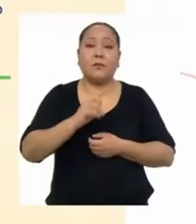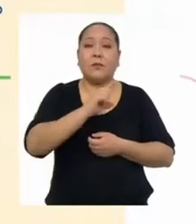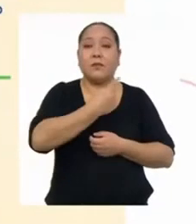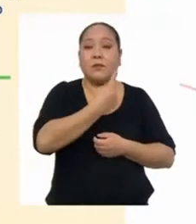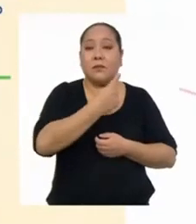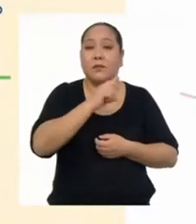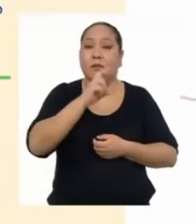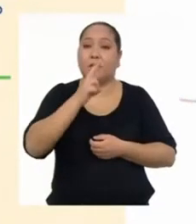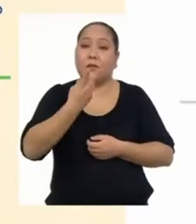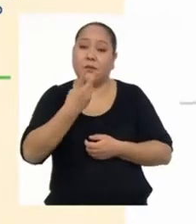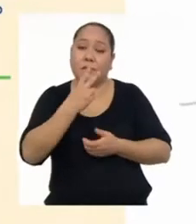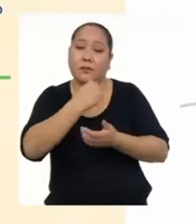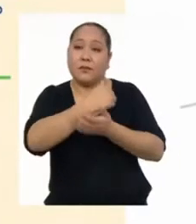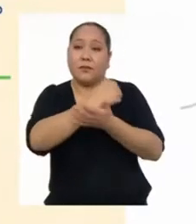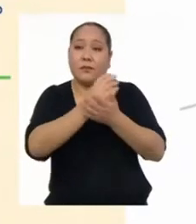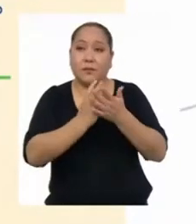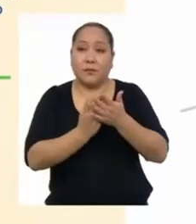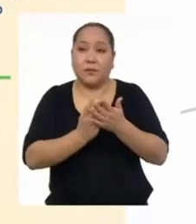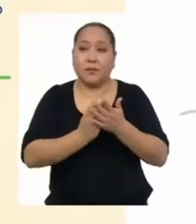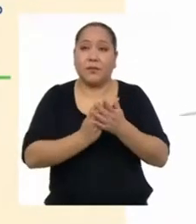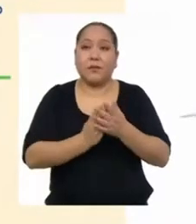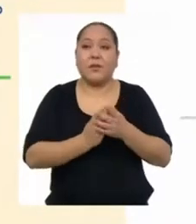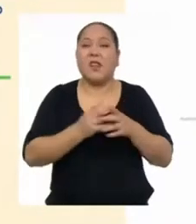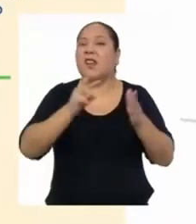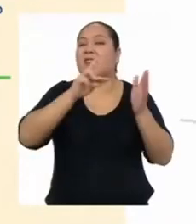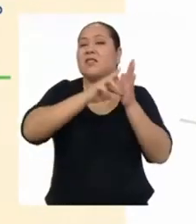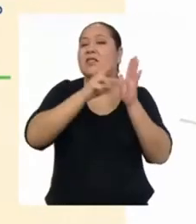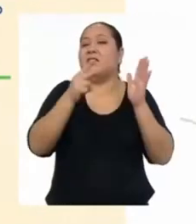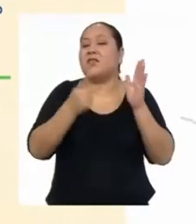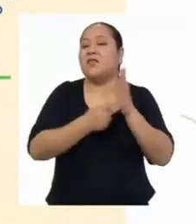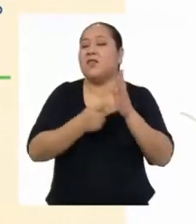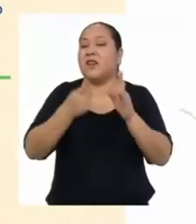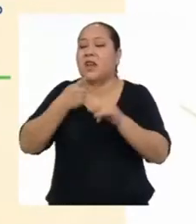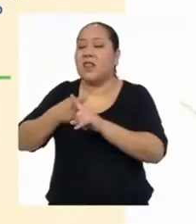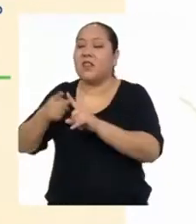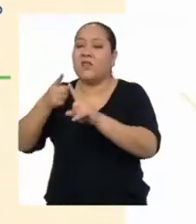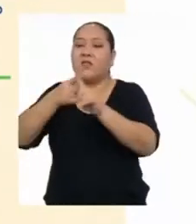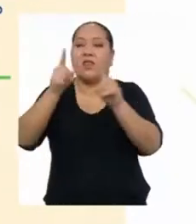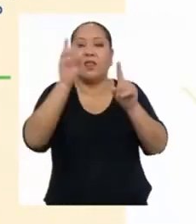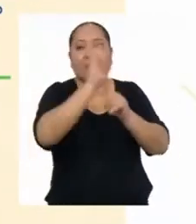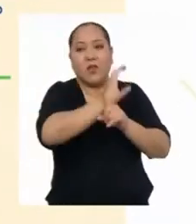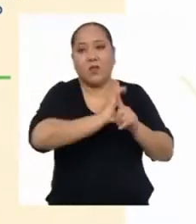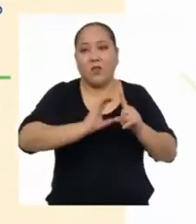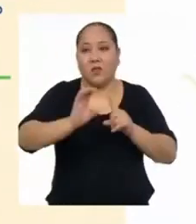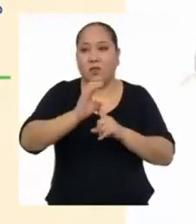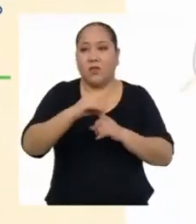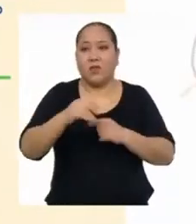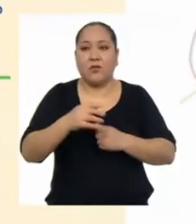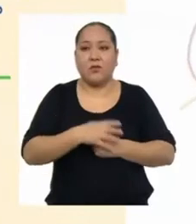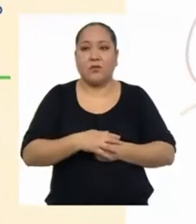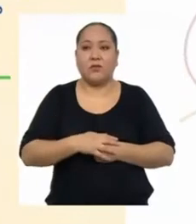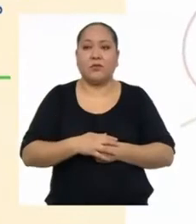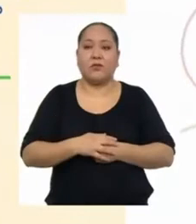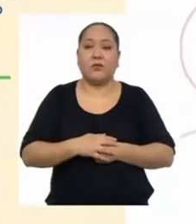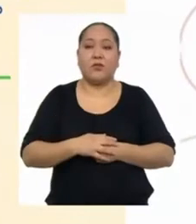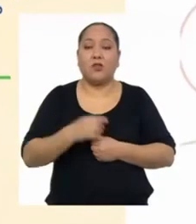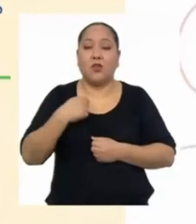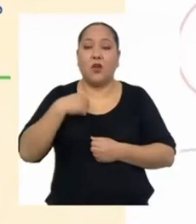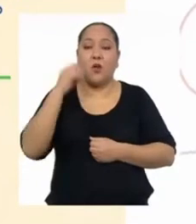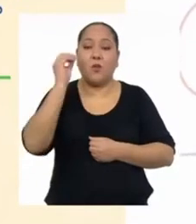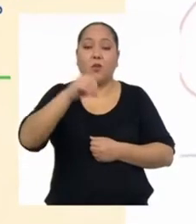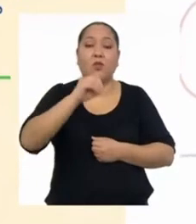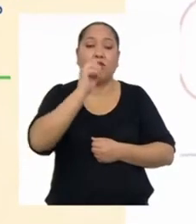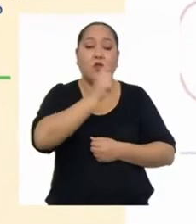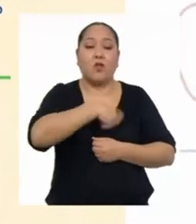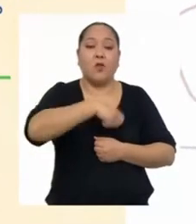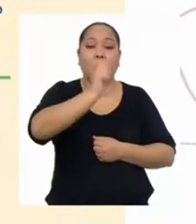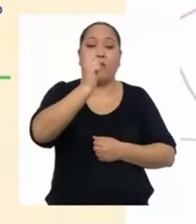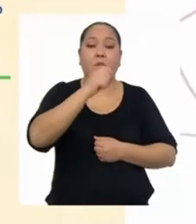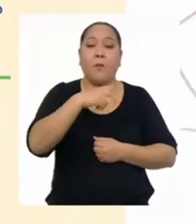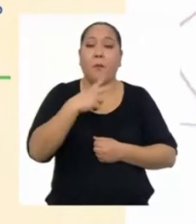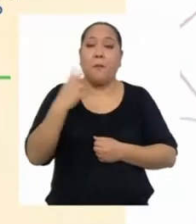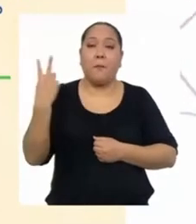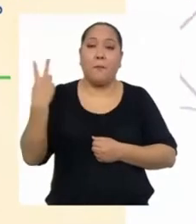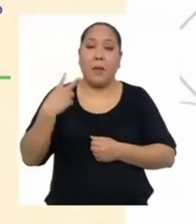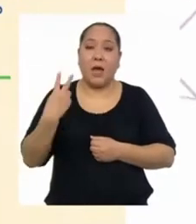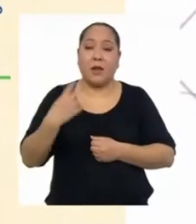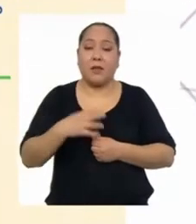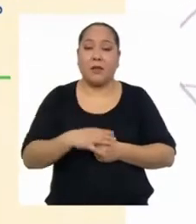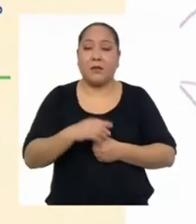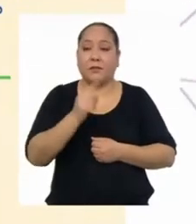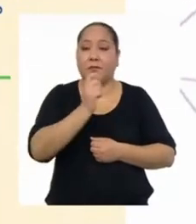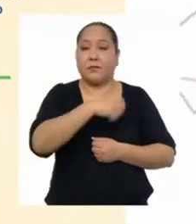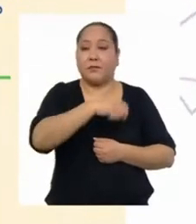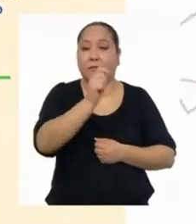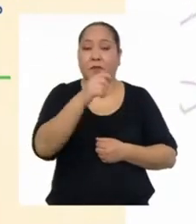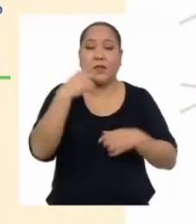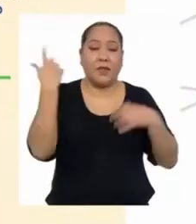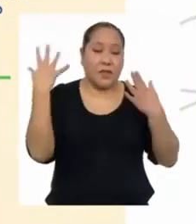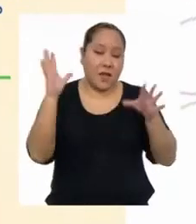segunda parte de ¿qué es la diversidad cultural? Coloqué el visto o check en verde para indicar que ya